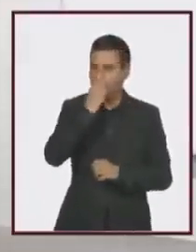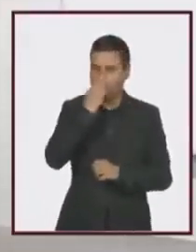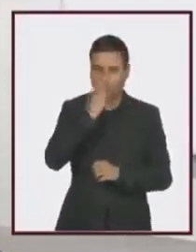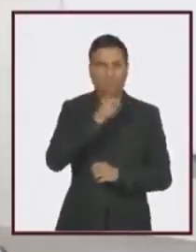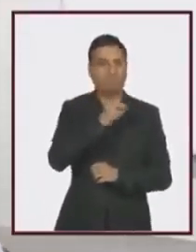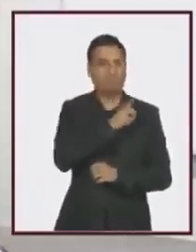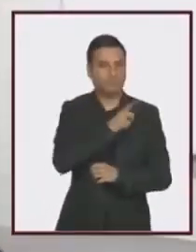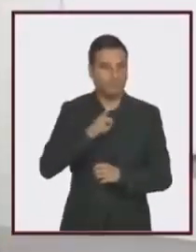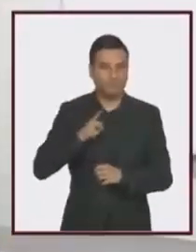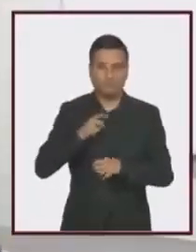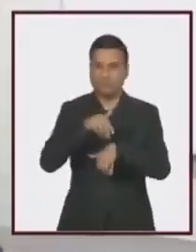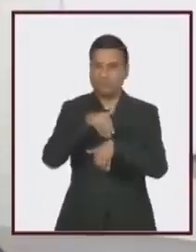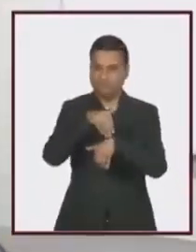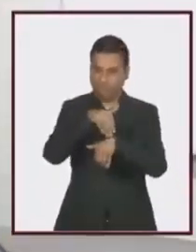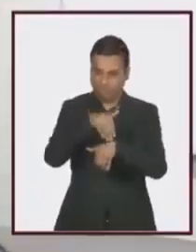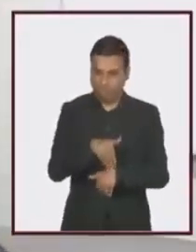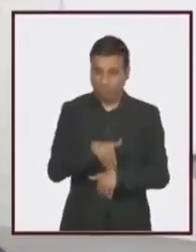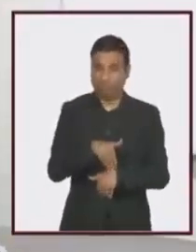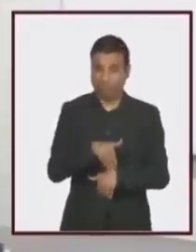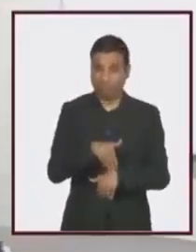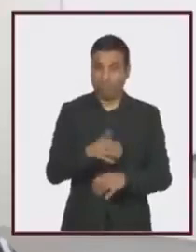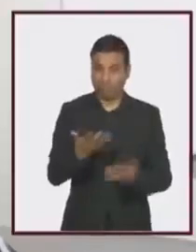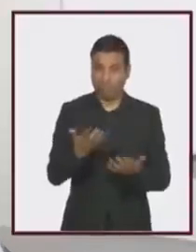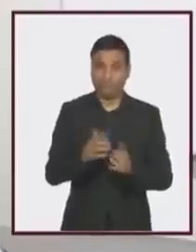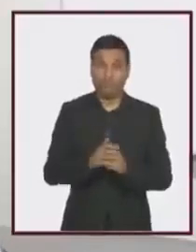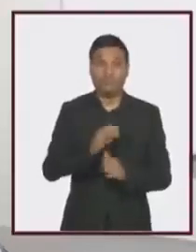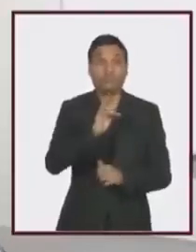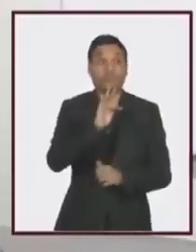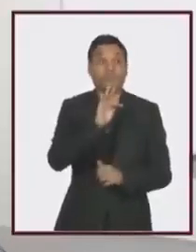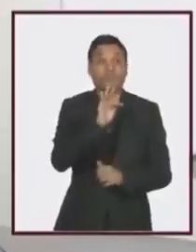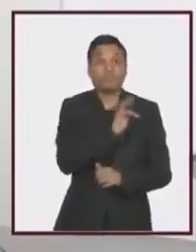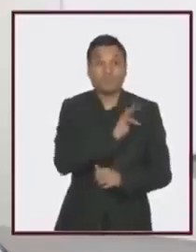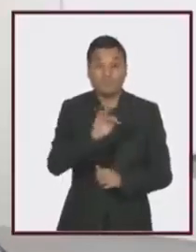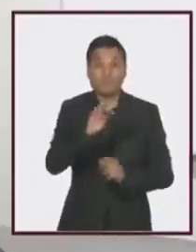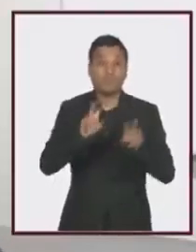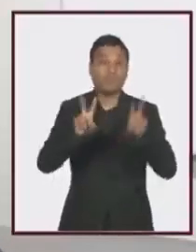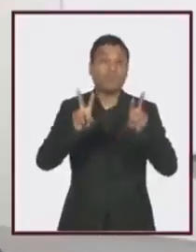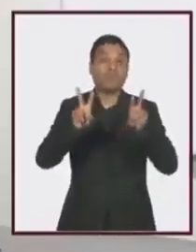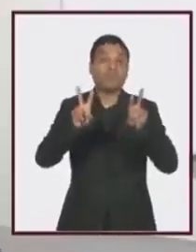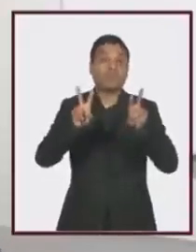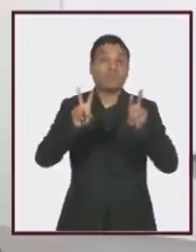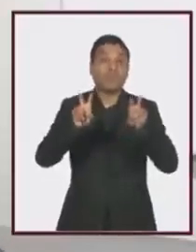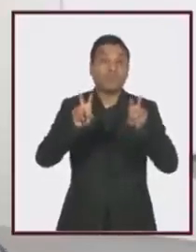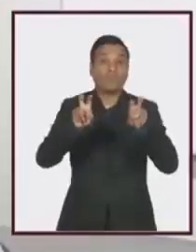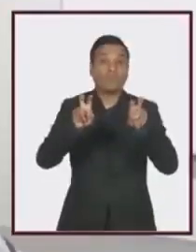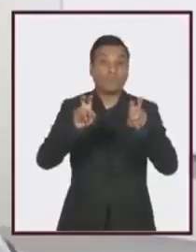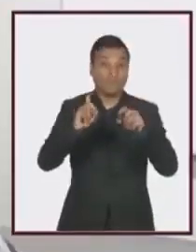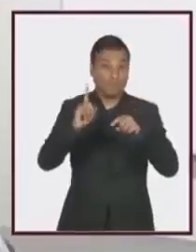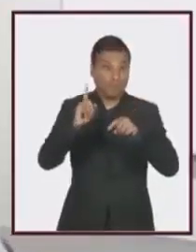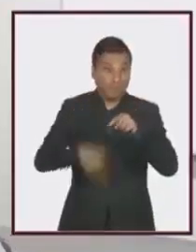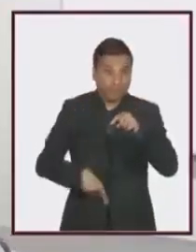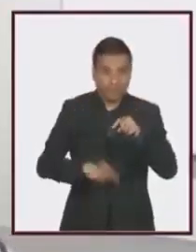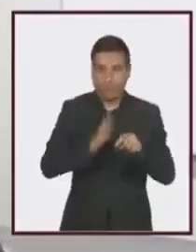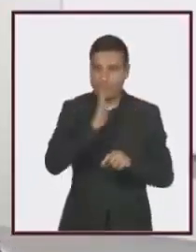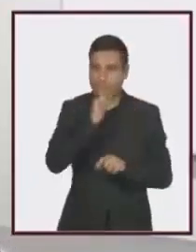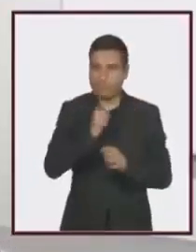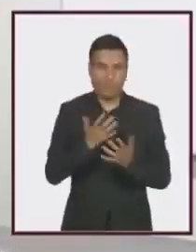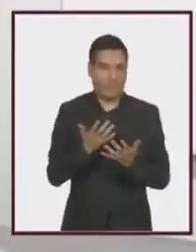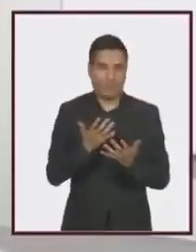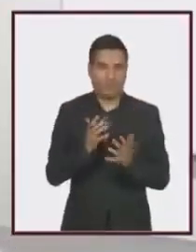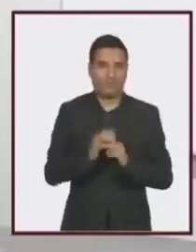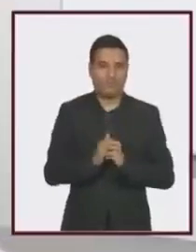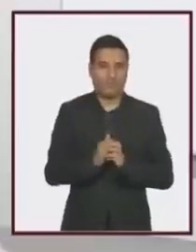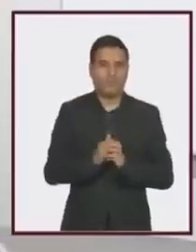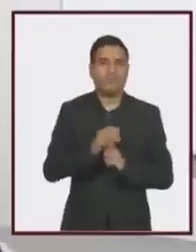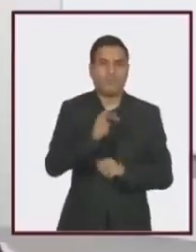Es decir, que no pueden quitar contenidos del programa analítico. Lo que sí pueden